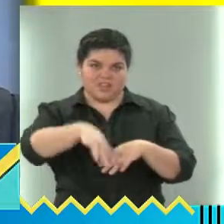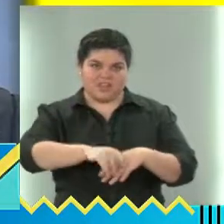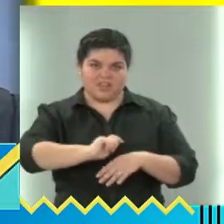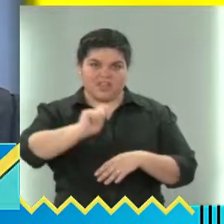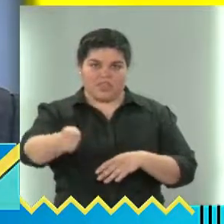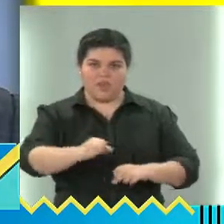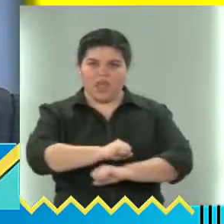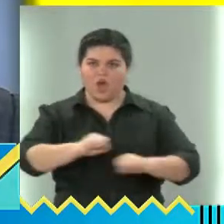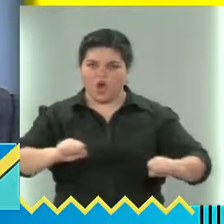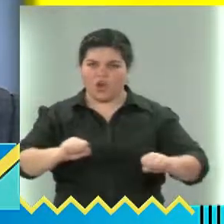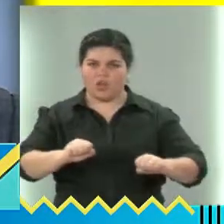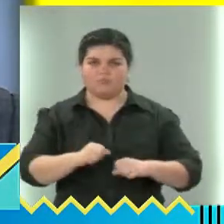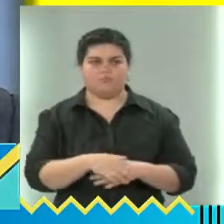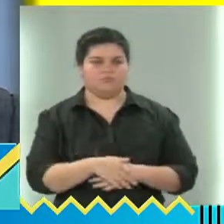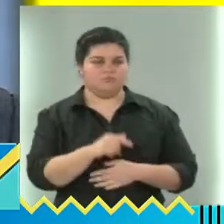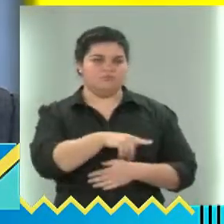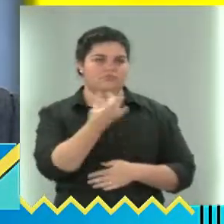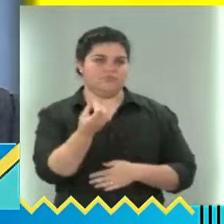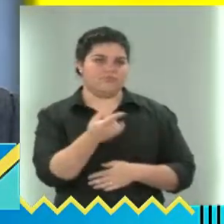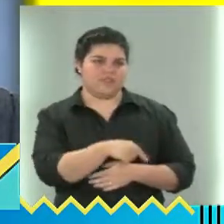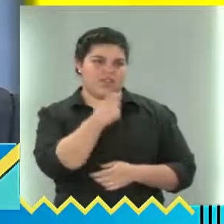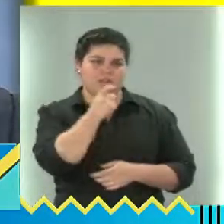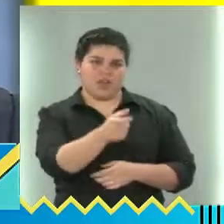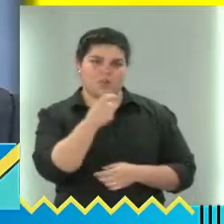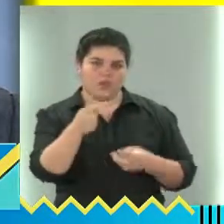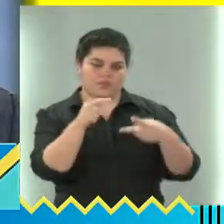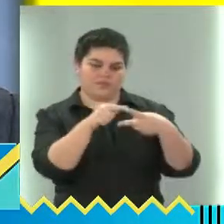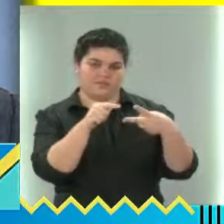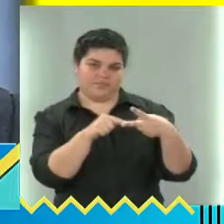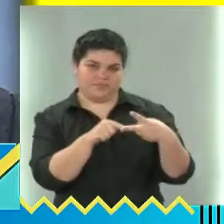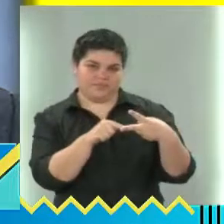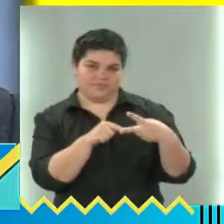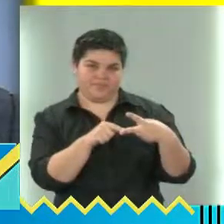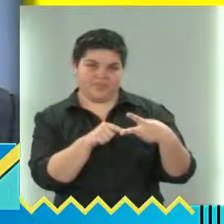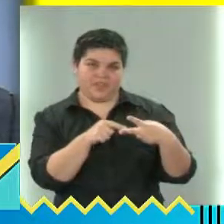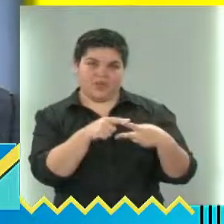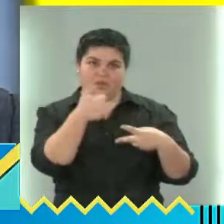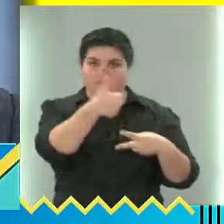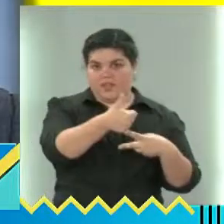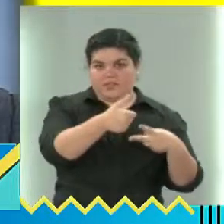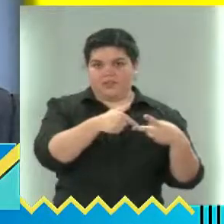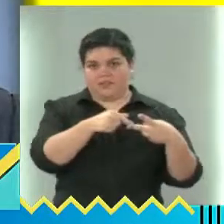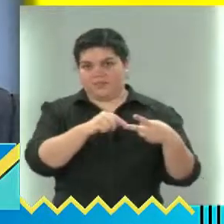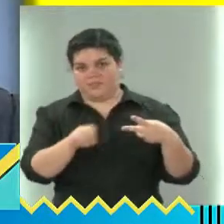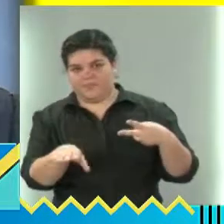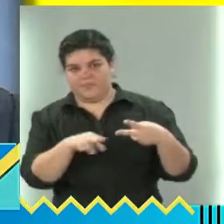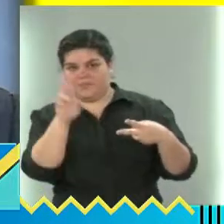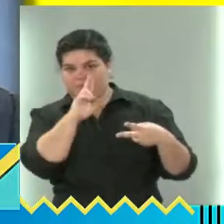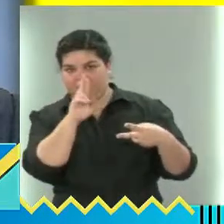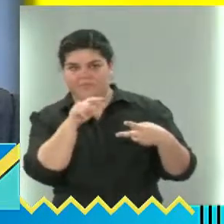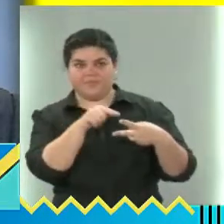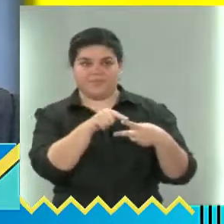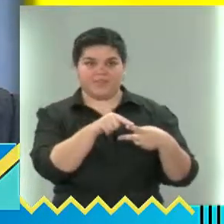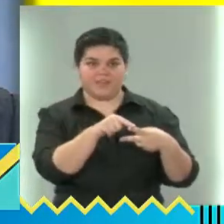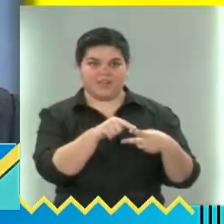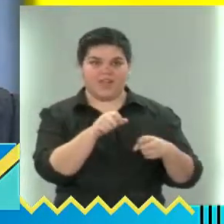un mito? Digamos que tenemos dos respuestas para esto, una buena y otra no tan buena para las mujeres, porque no engordan